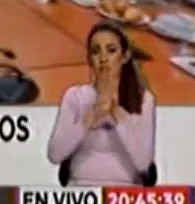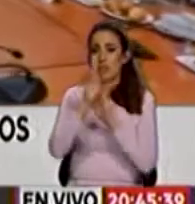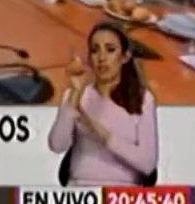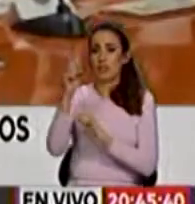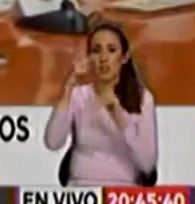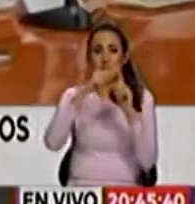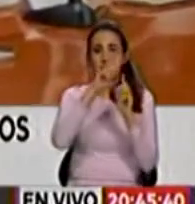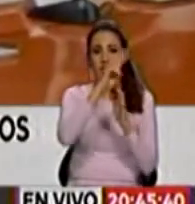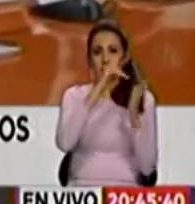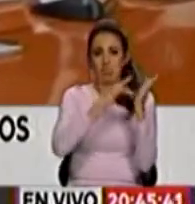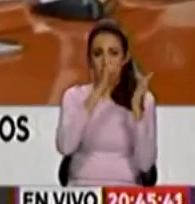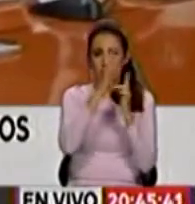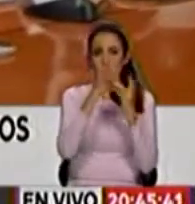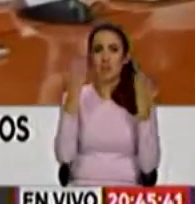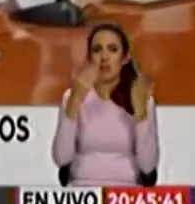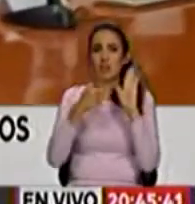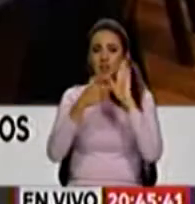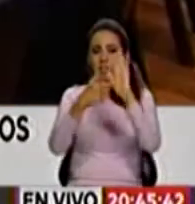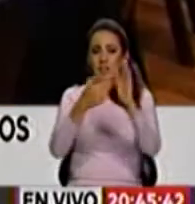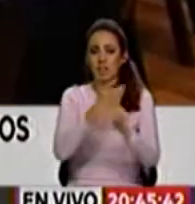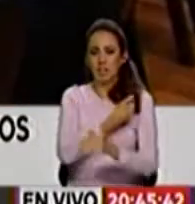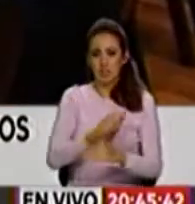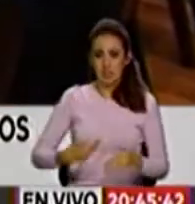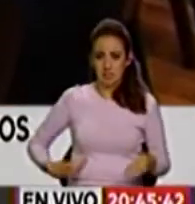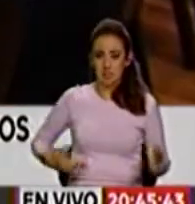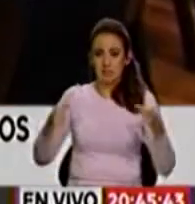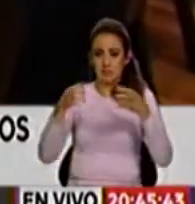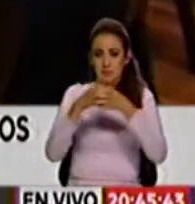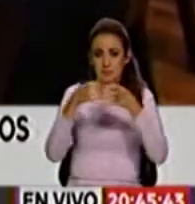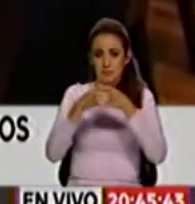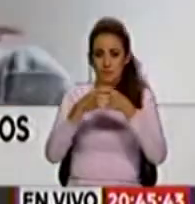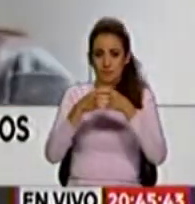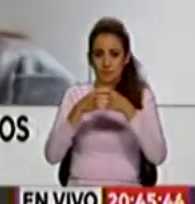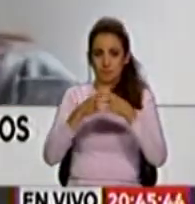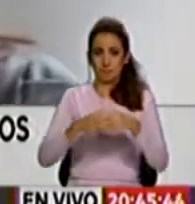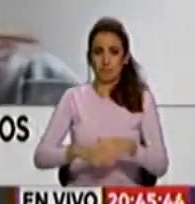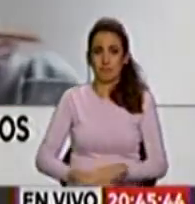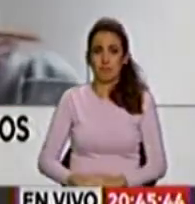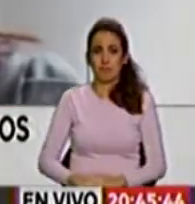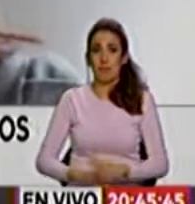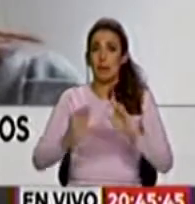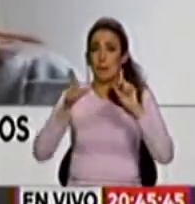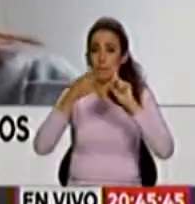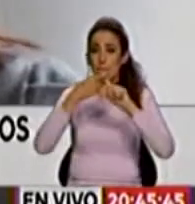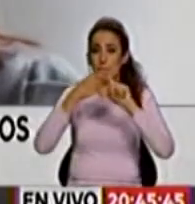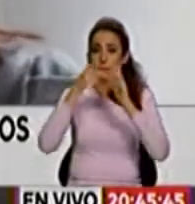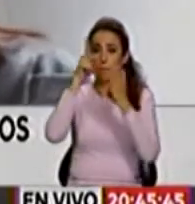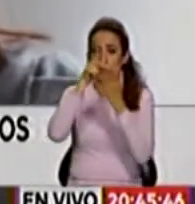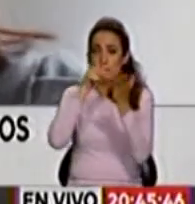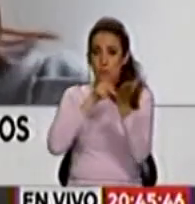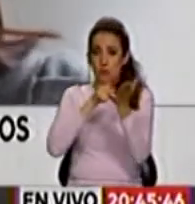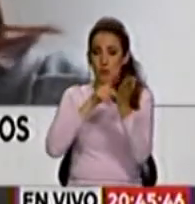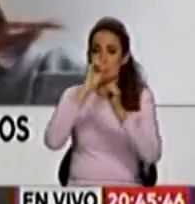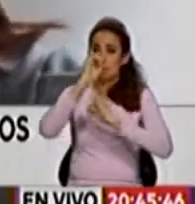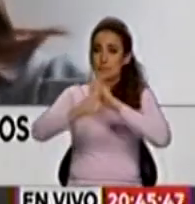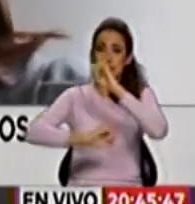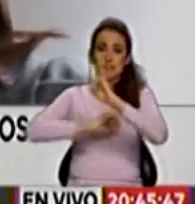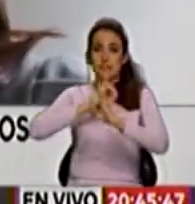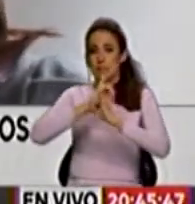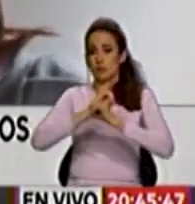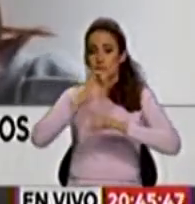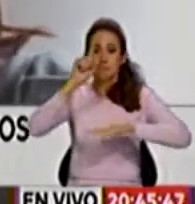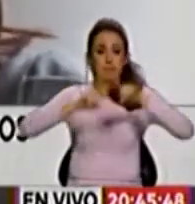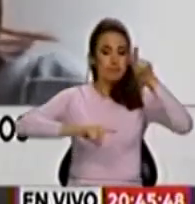de abril próximos, en donde se elegirá la presidencia y la unidad técnica de esta iniciativa. Primer programa a nivel internacional en el que se unen